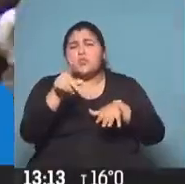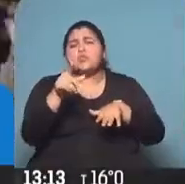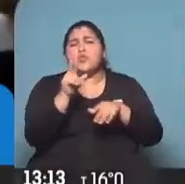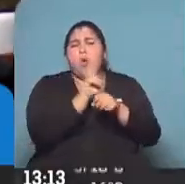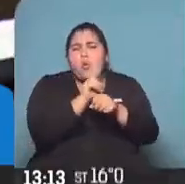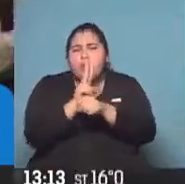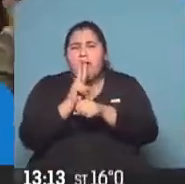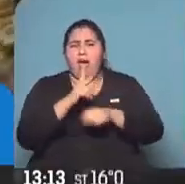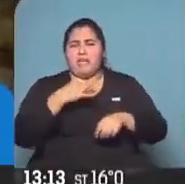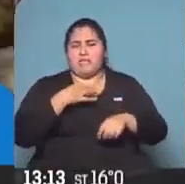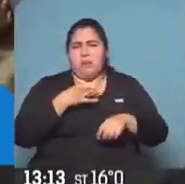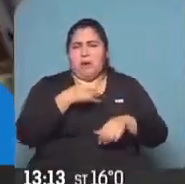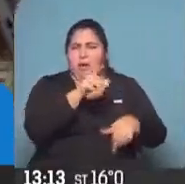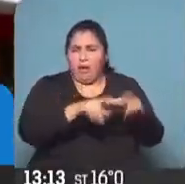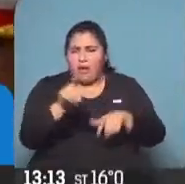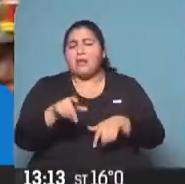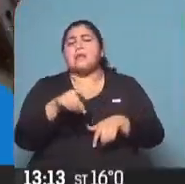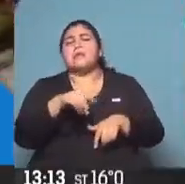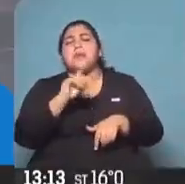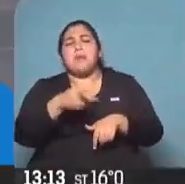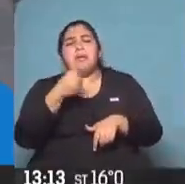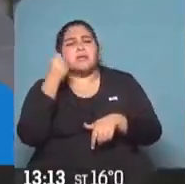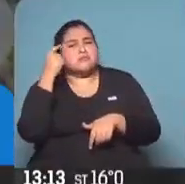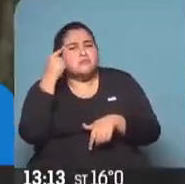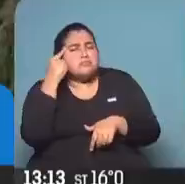protección civil entre sus capacidades